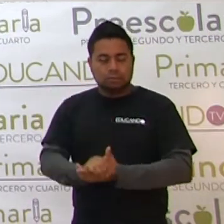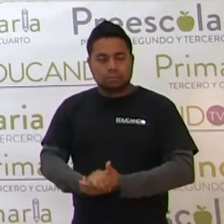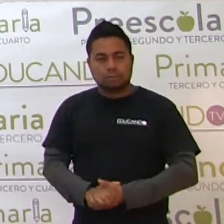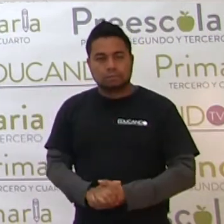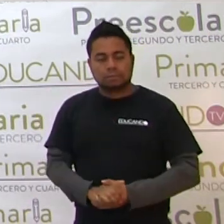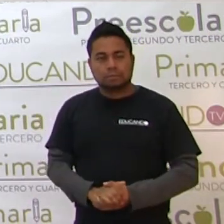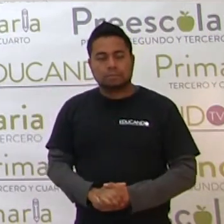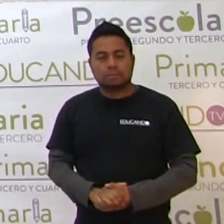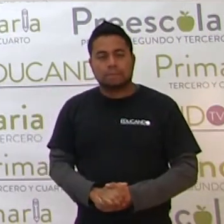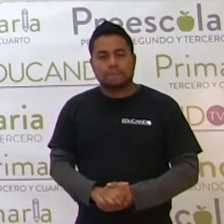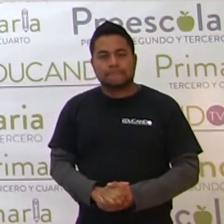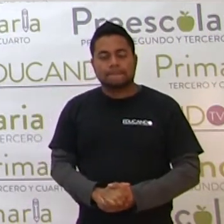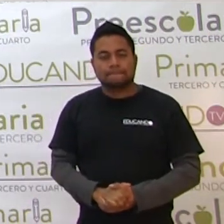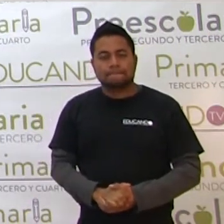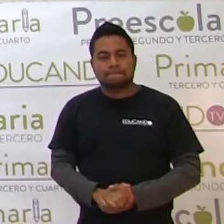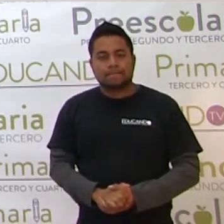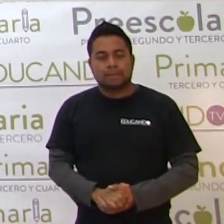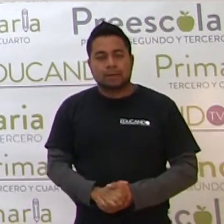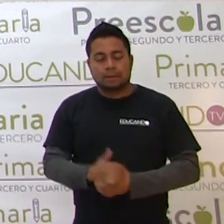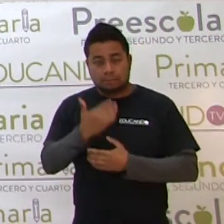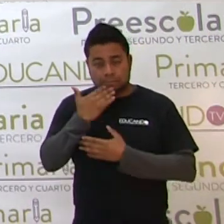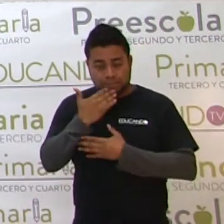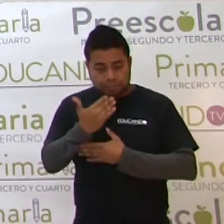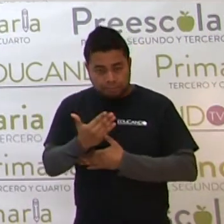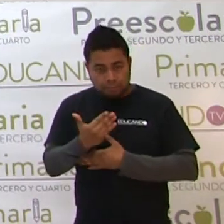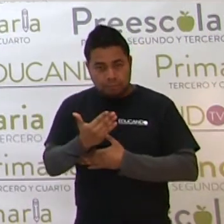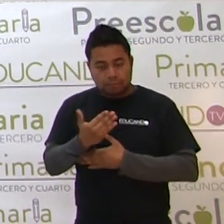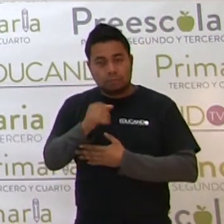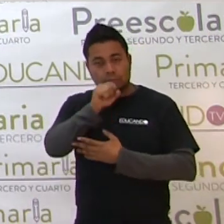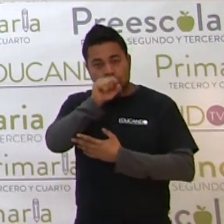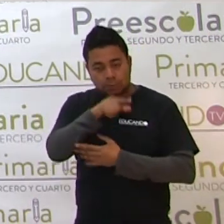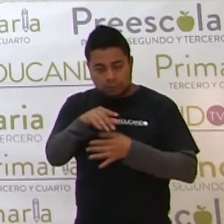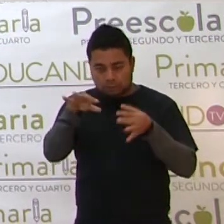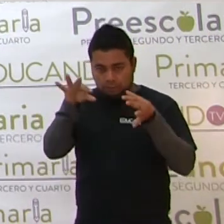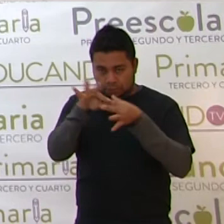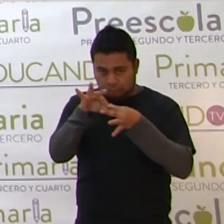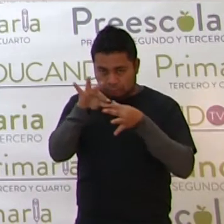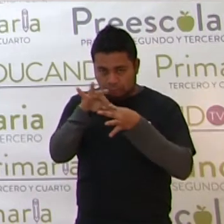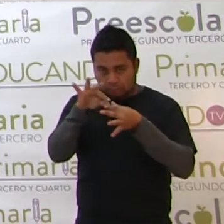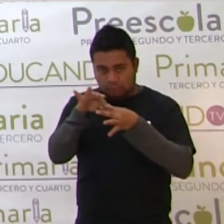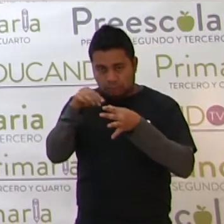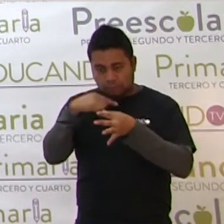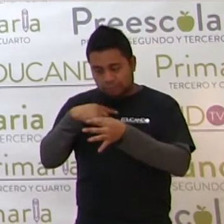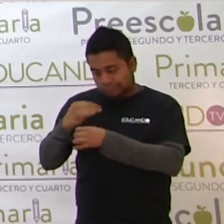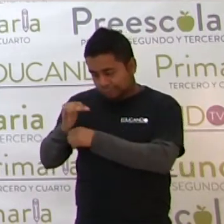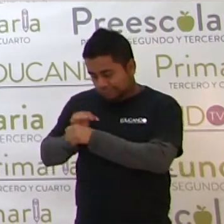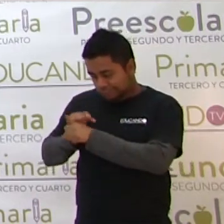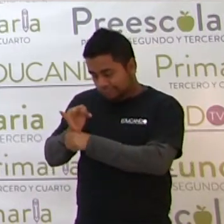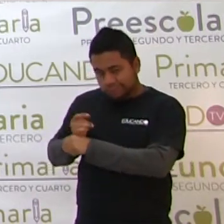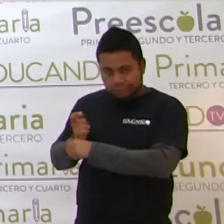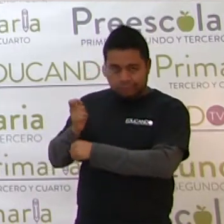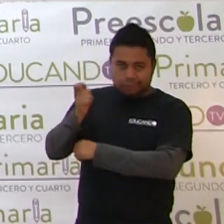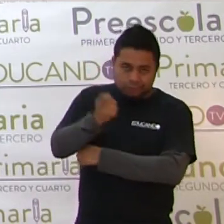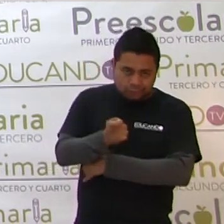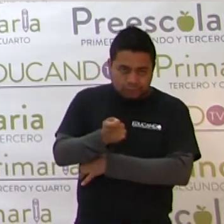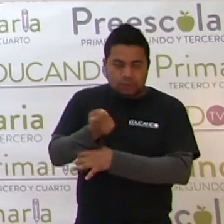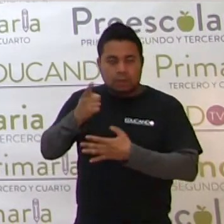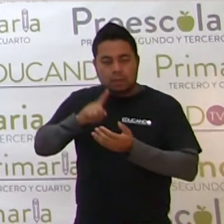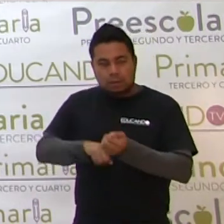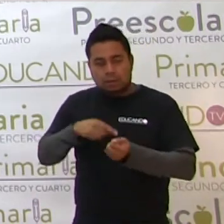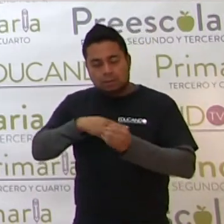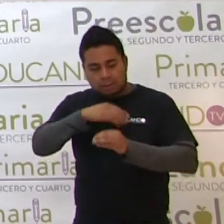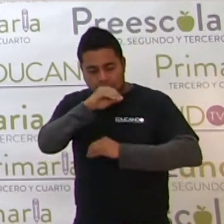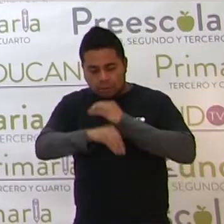Ahora, vamos a explicar en qué consiste nuestra investigación. Aquí vamos a ir anotando lo